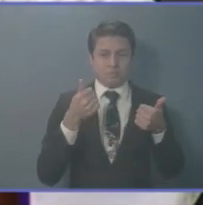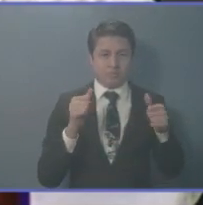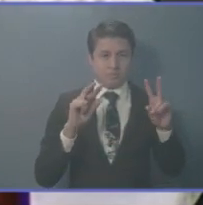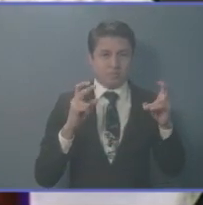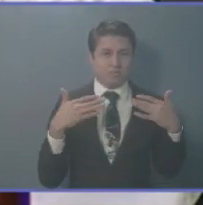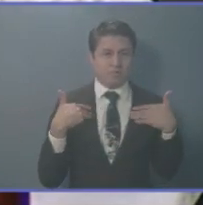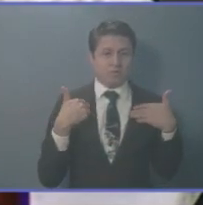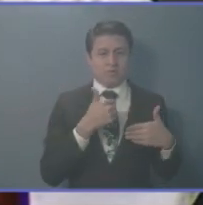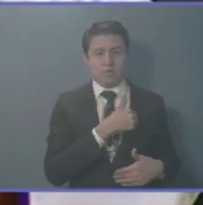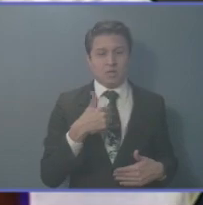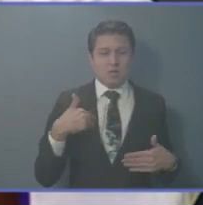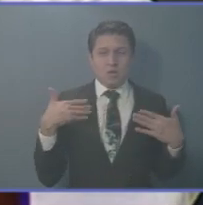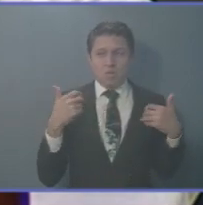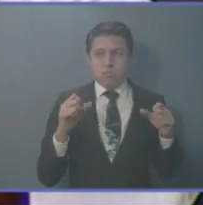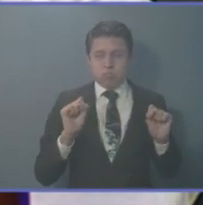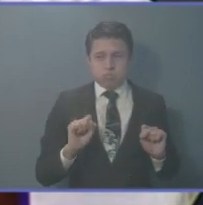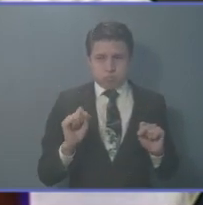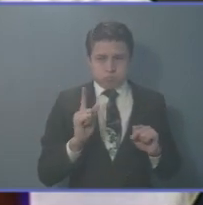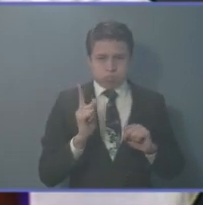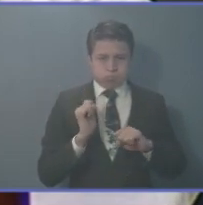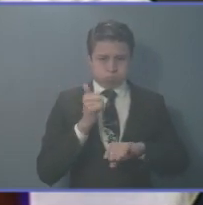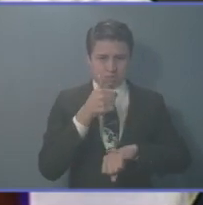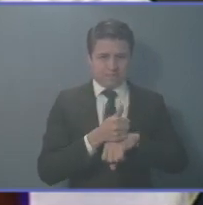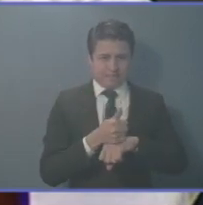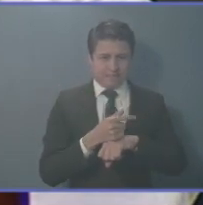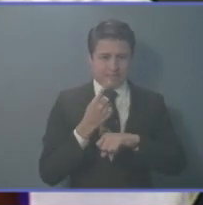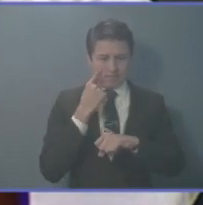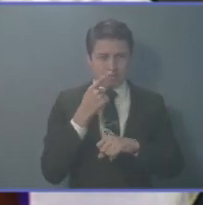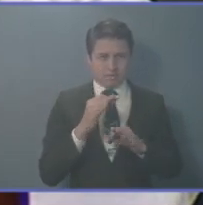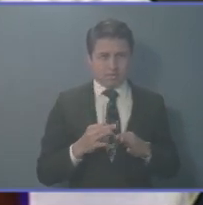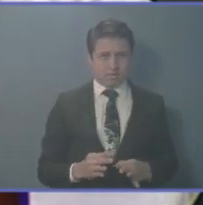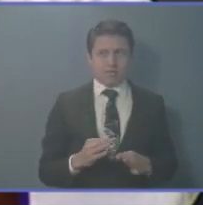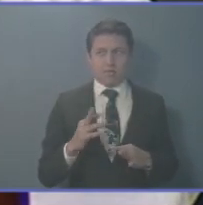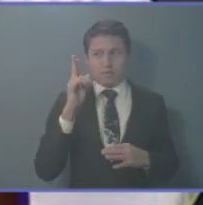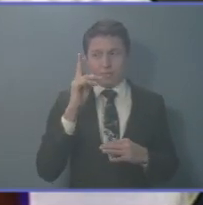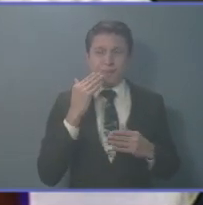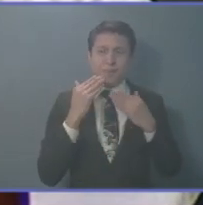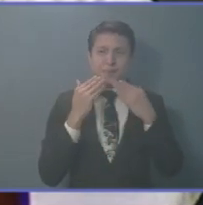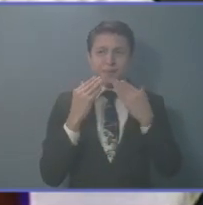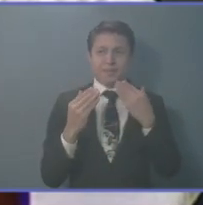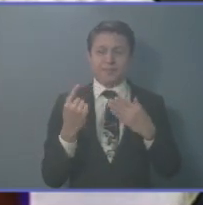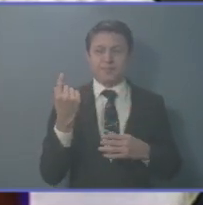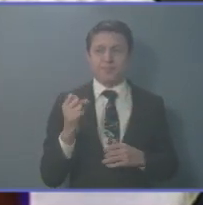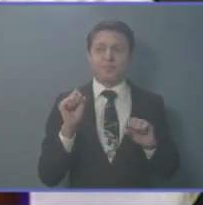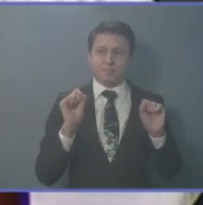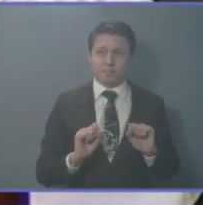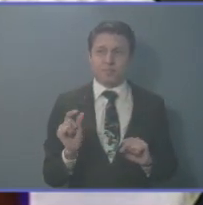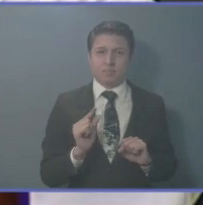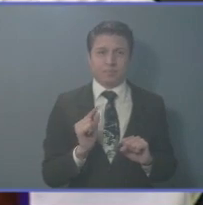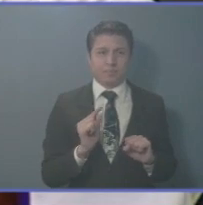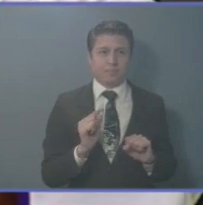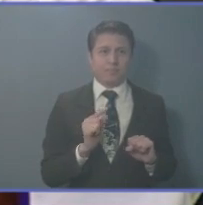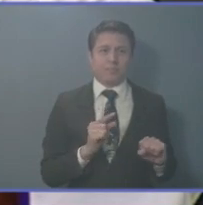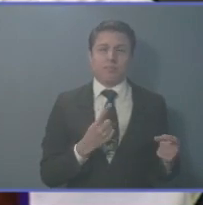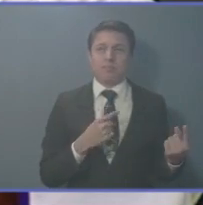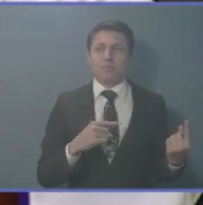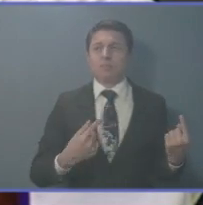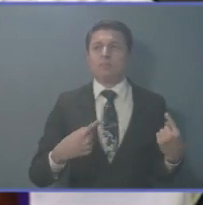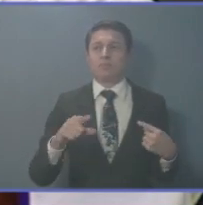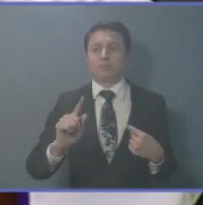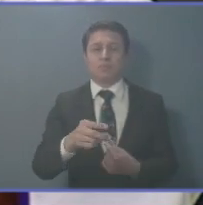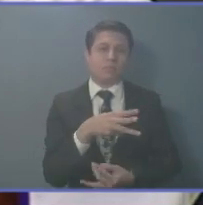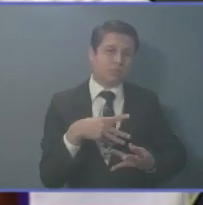salud, según sea necesario, podrá establecer causales adicionales de justificación para poder circular y establecerá los procedimientos para